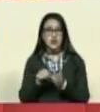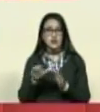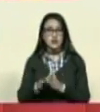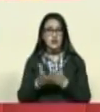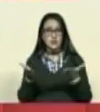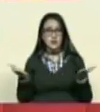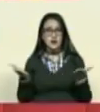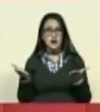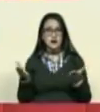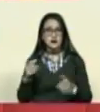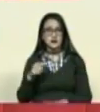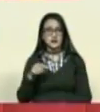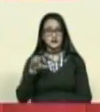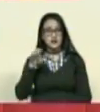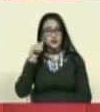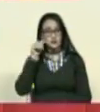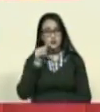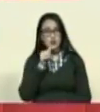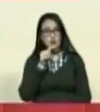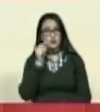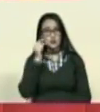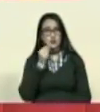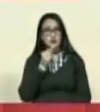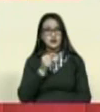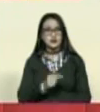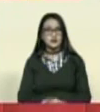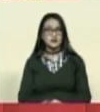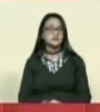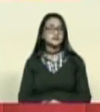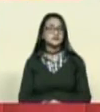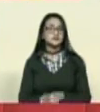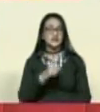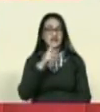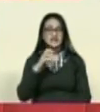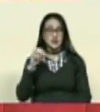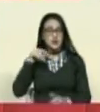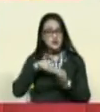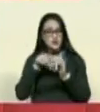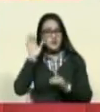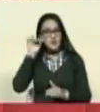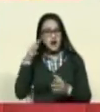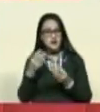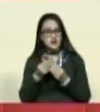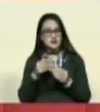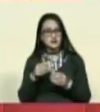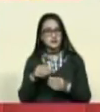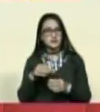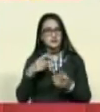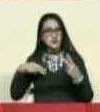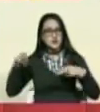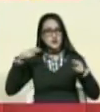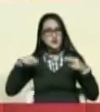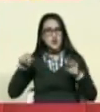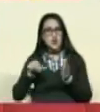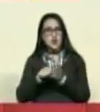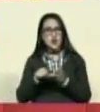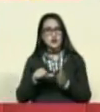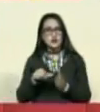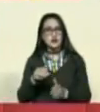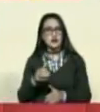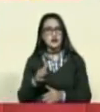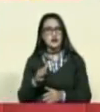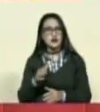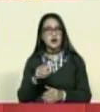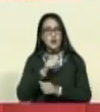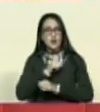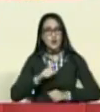Cumaná, Estado Sucre. Construcción de dormitorio para 100 guardias nacionales con baño, casino y área recreativa en la sede de las Fuerzas Especiales